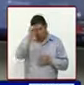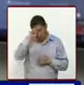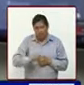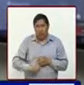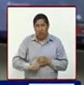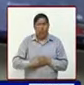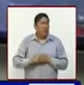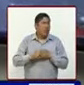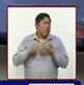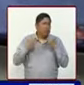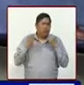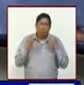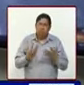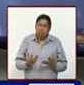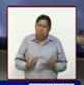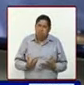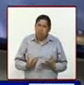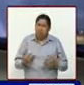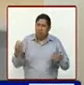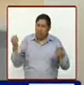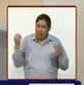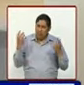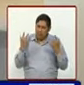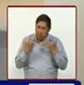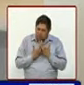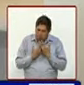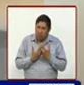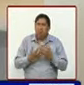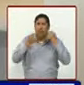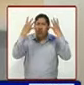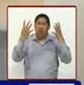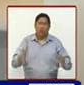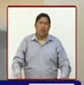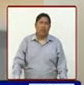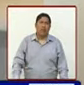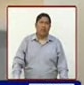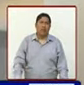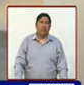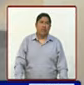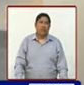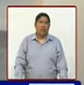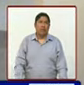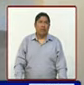Sucre. O sea, hemos tenido varios eventos que se han ido conjuncionando.